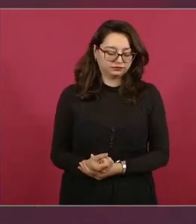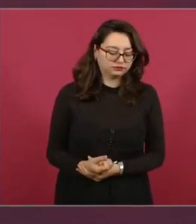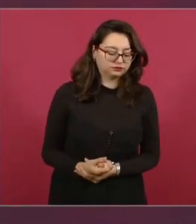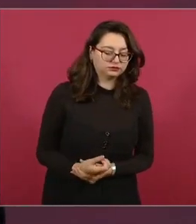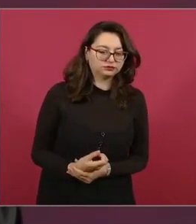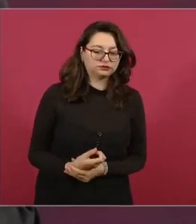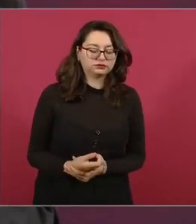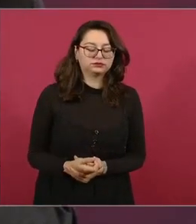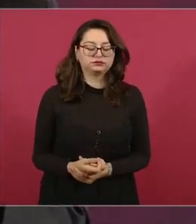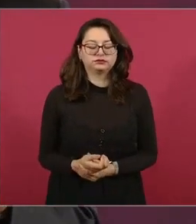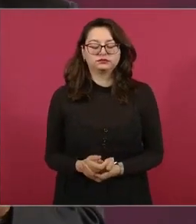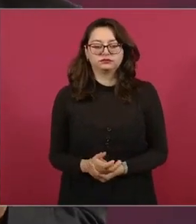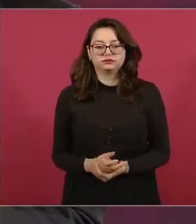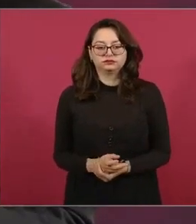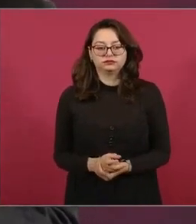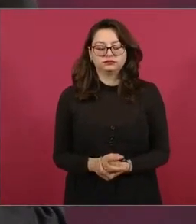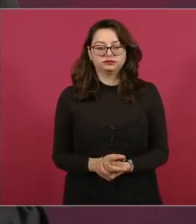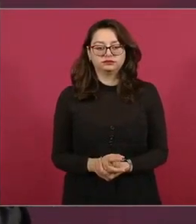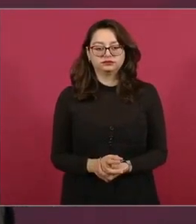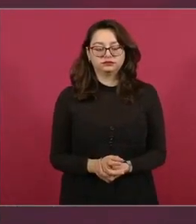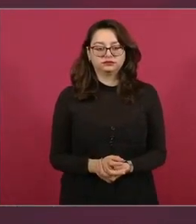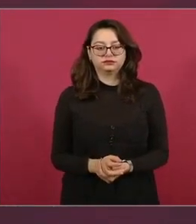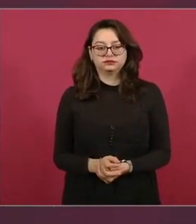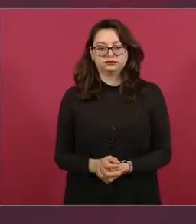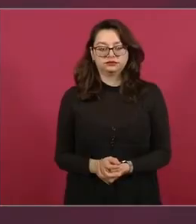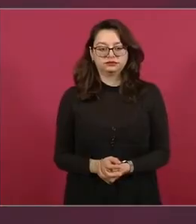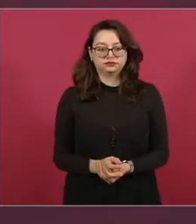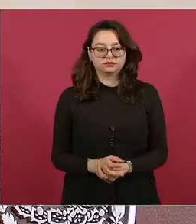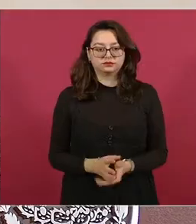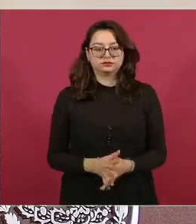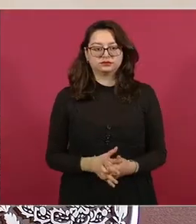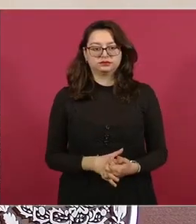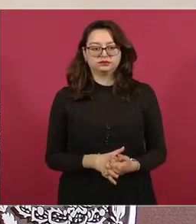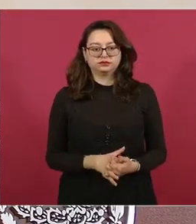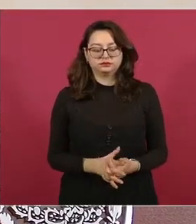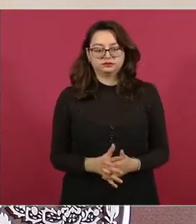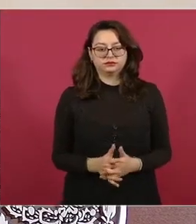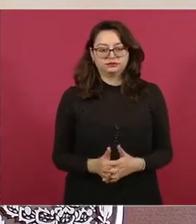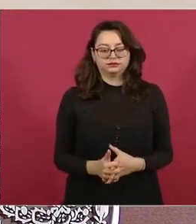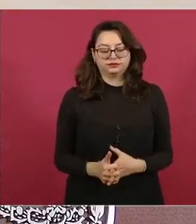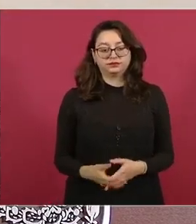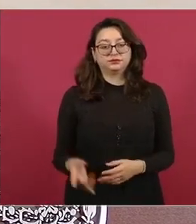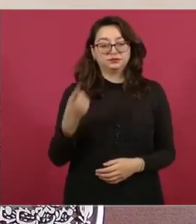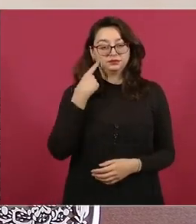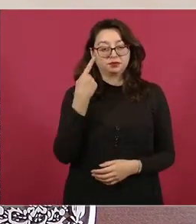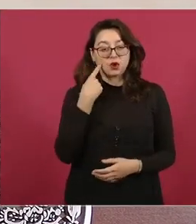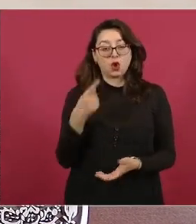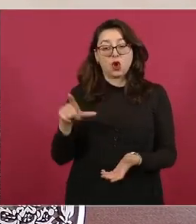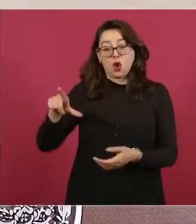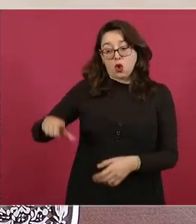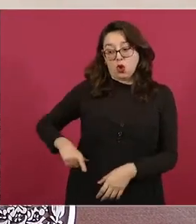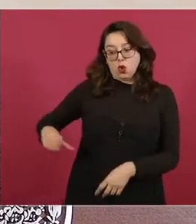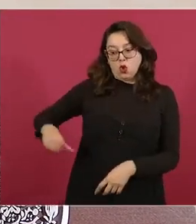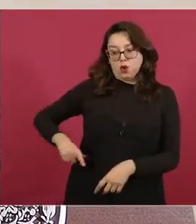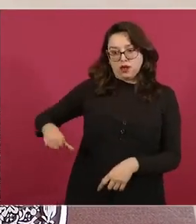en el Ejecutivo la Secretaría de la Función Pública,